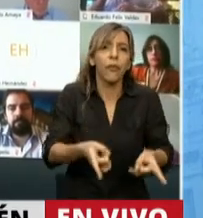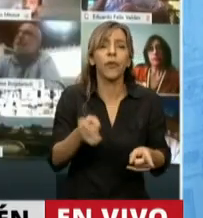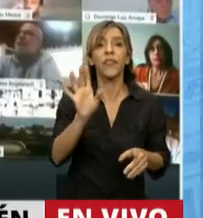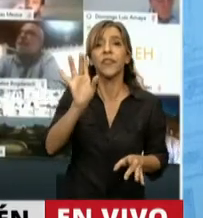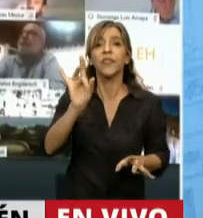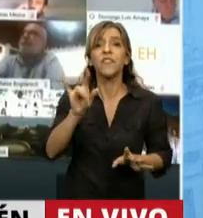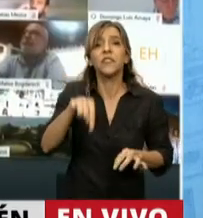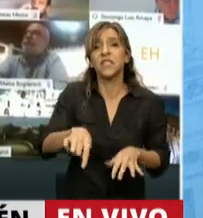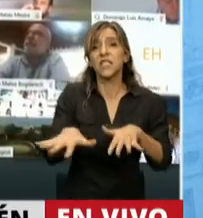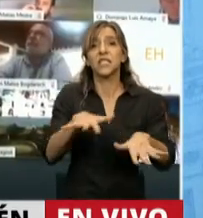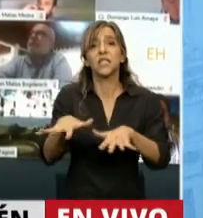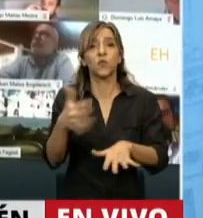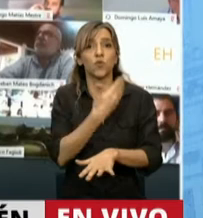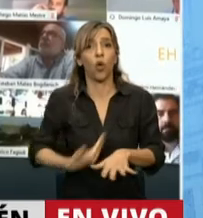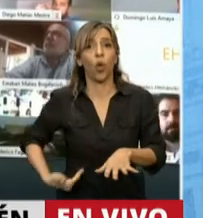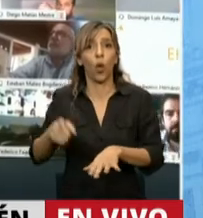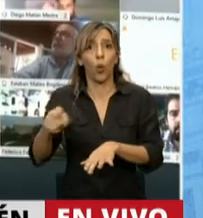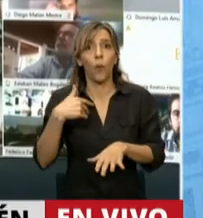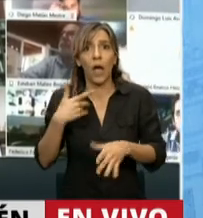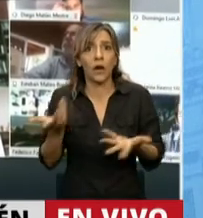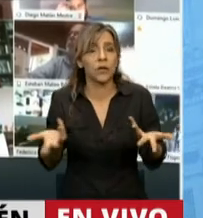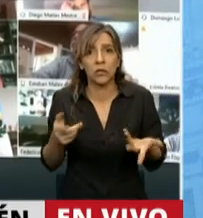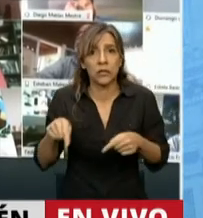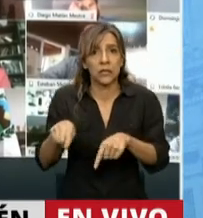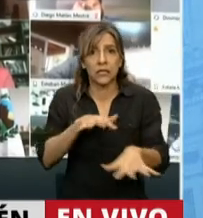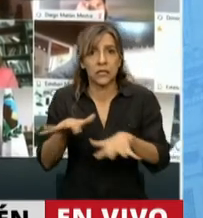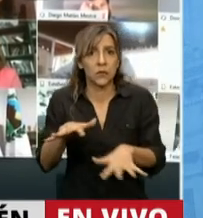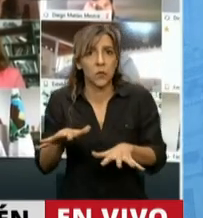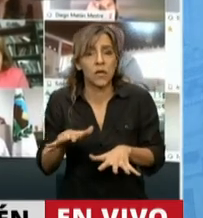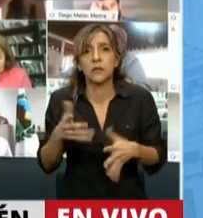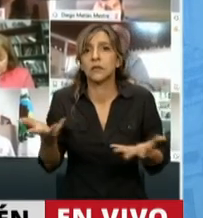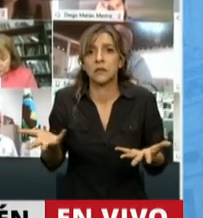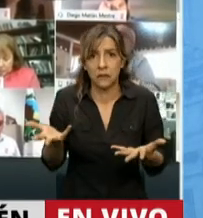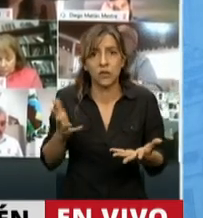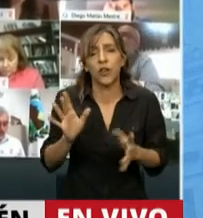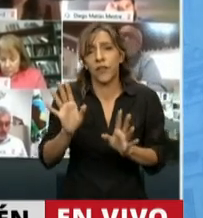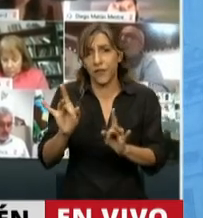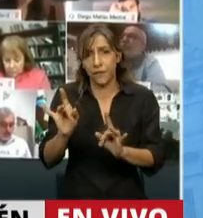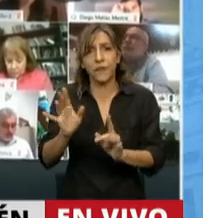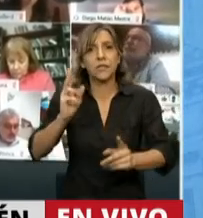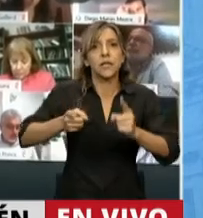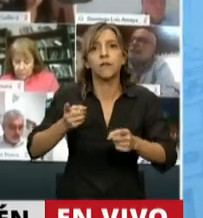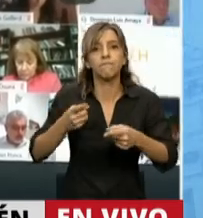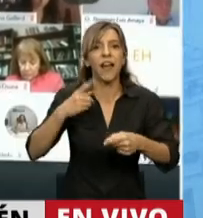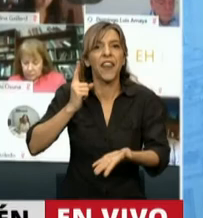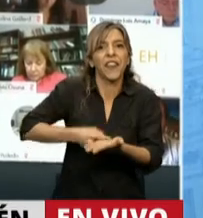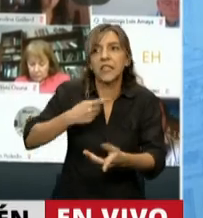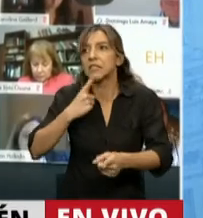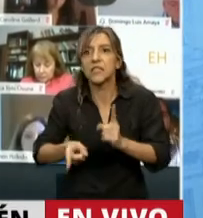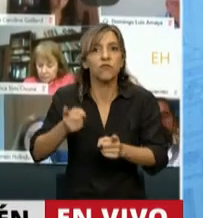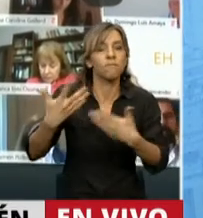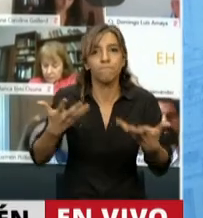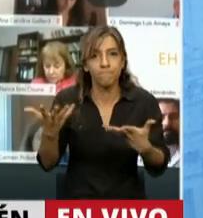gobernar en tiempo de crisis, es que expreso mi apoyo a este proyecto. Es momento de acompañar,